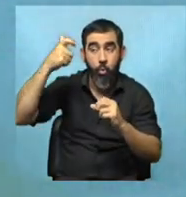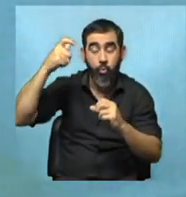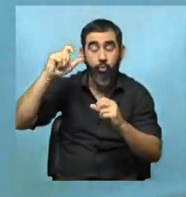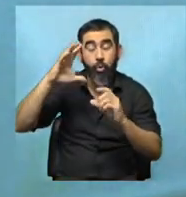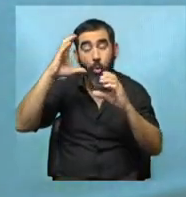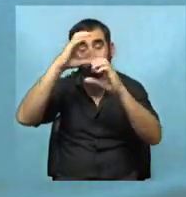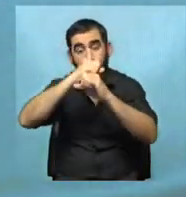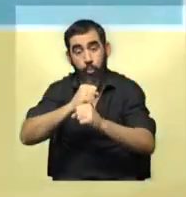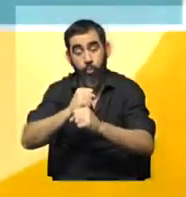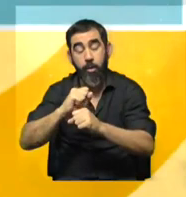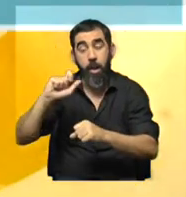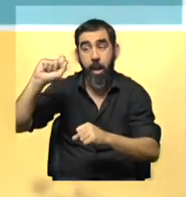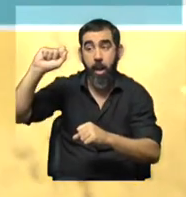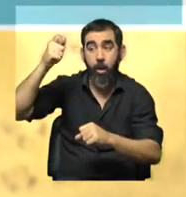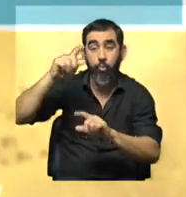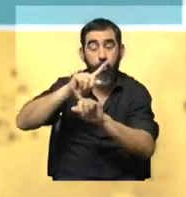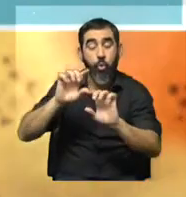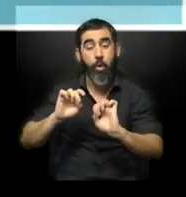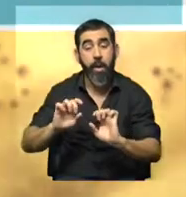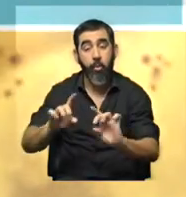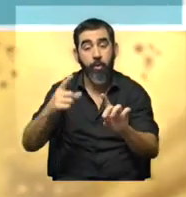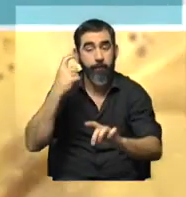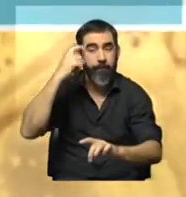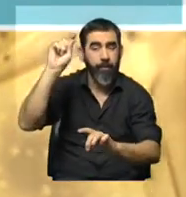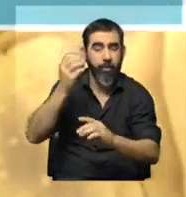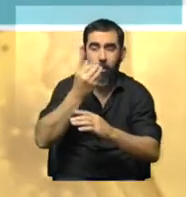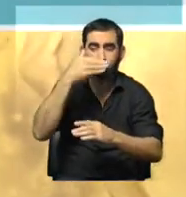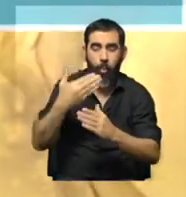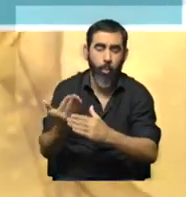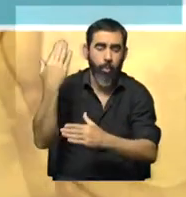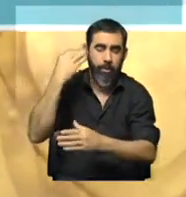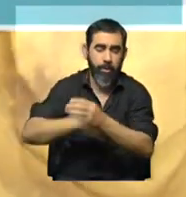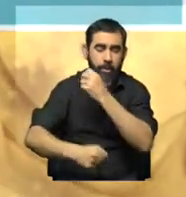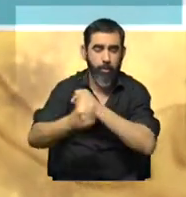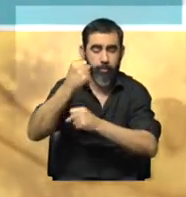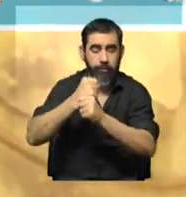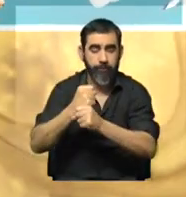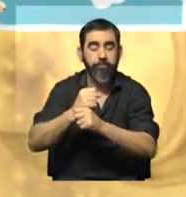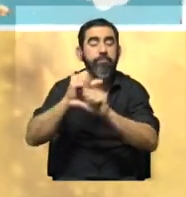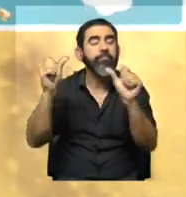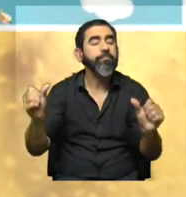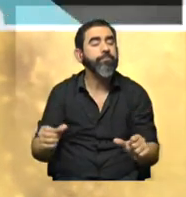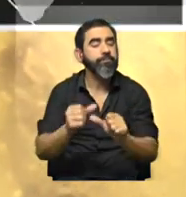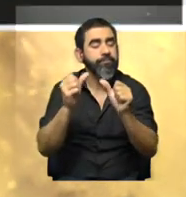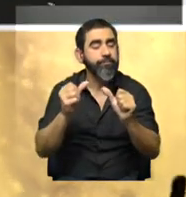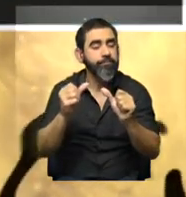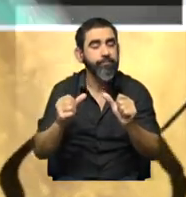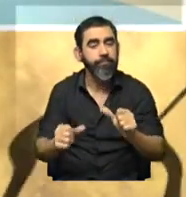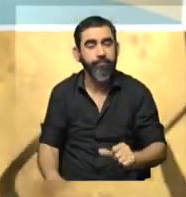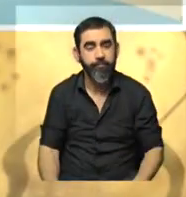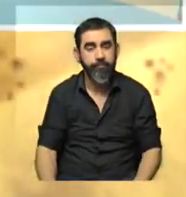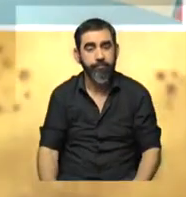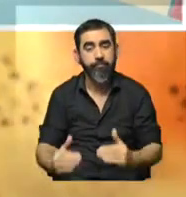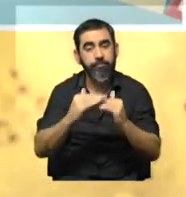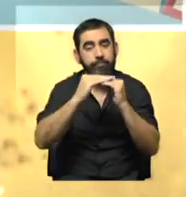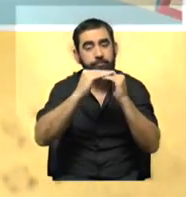luz artificial, un invento muy reciente, justamente lo que hizo fue aplanar